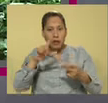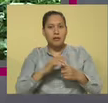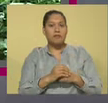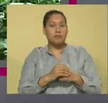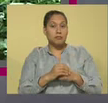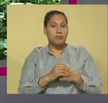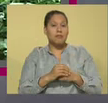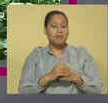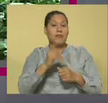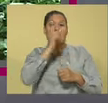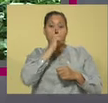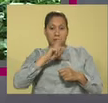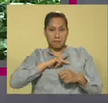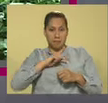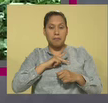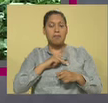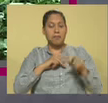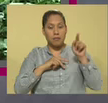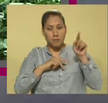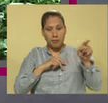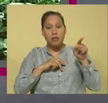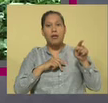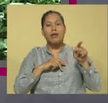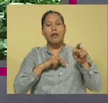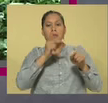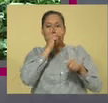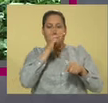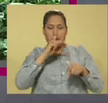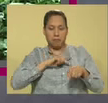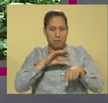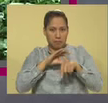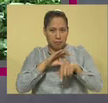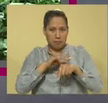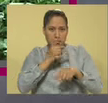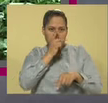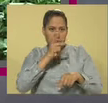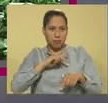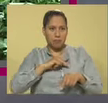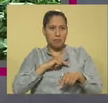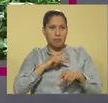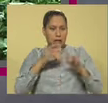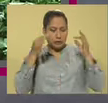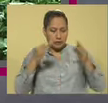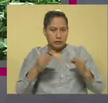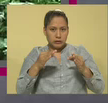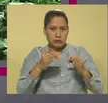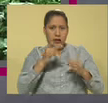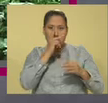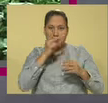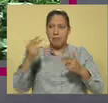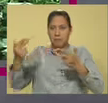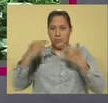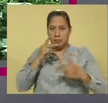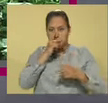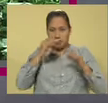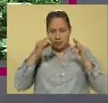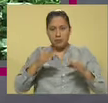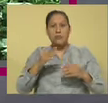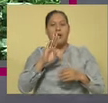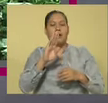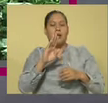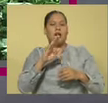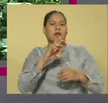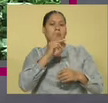Casualmente, mi papá carnal, o como se dice, cuando es tu papá genético, bueno, Sí, el